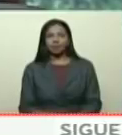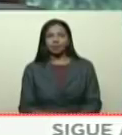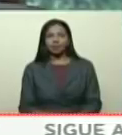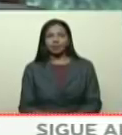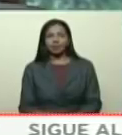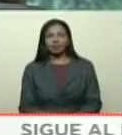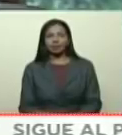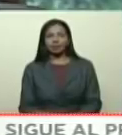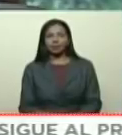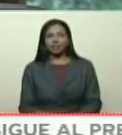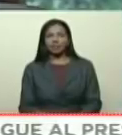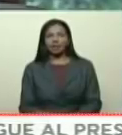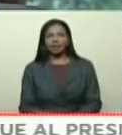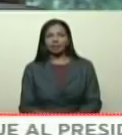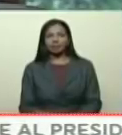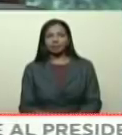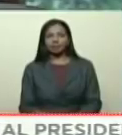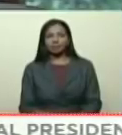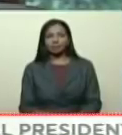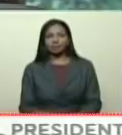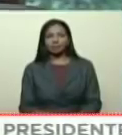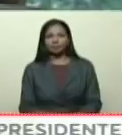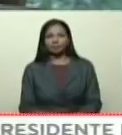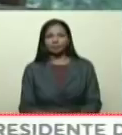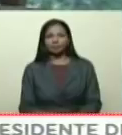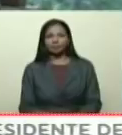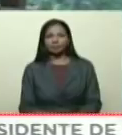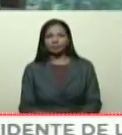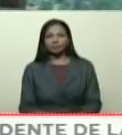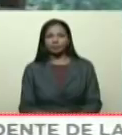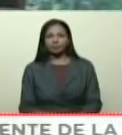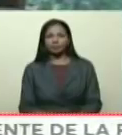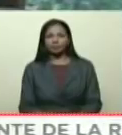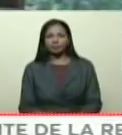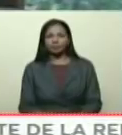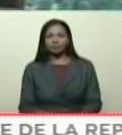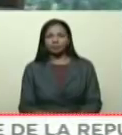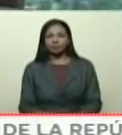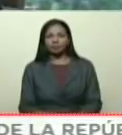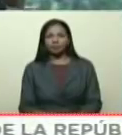premio del Ministerio de la Cultura por su aporte a la diversidad cultural